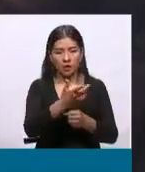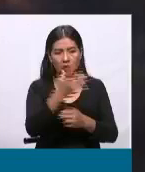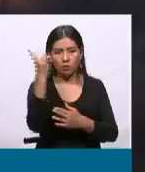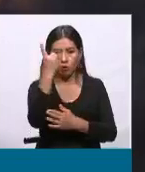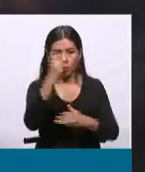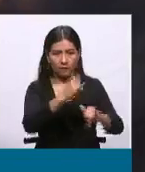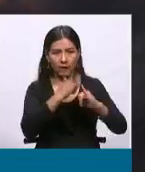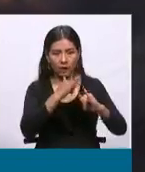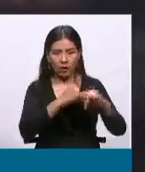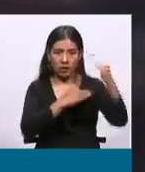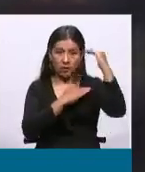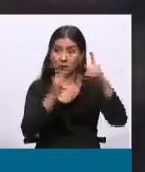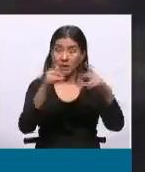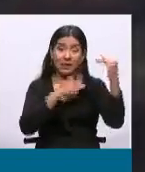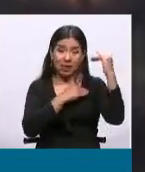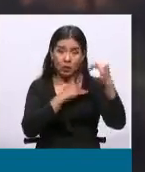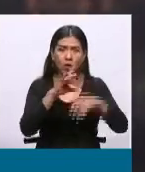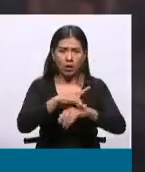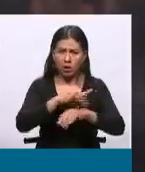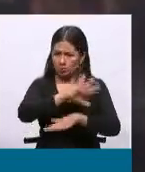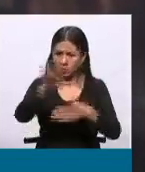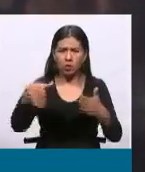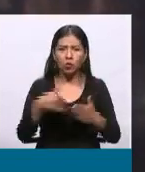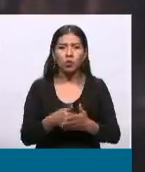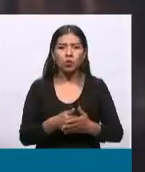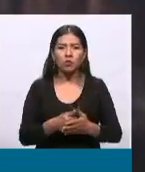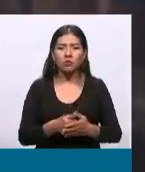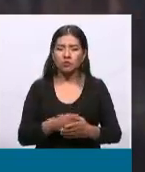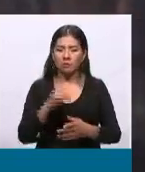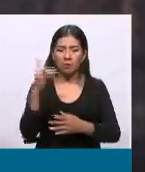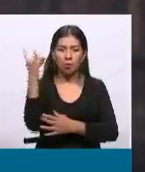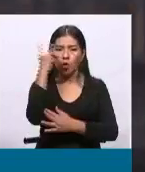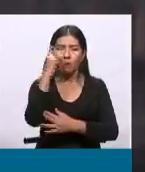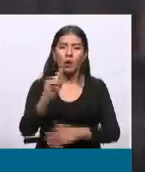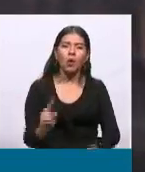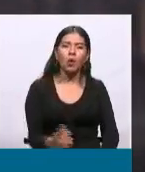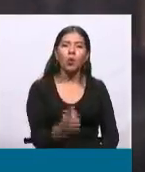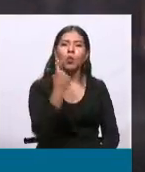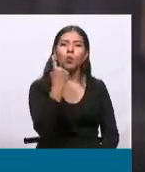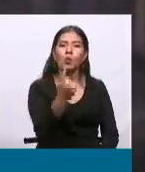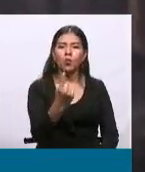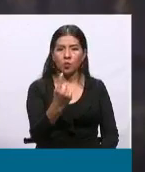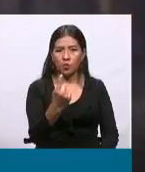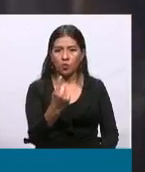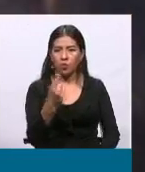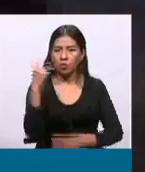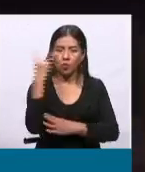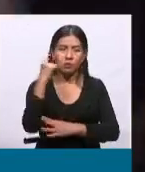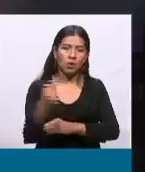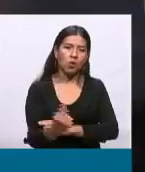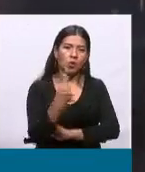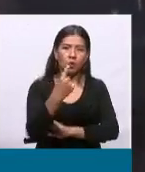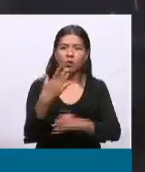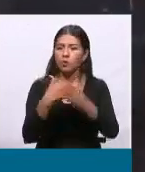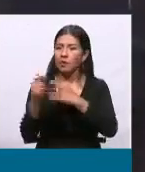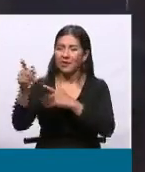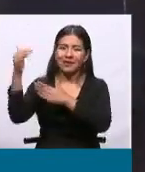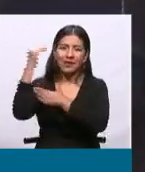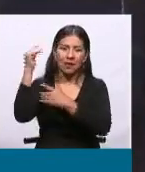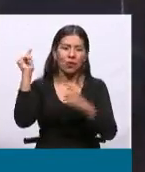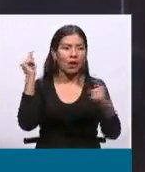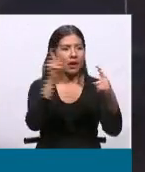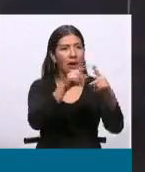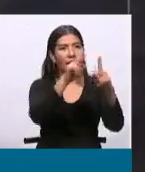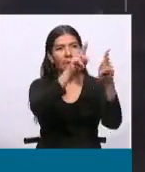Cruz, que es la tierra de todos, por si acaso. El país es uno solo, Bolivia es unitaria. Desde Santa Cruz hasta